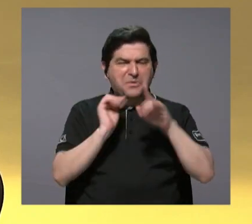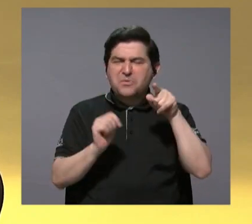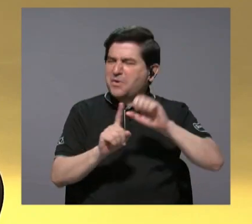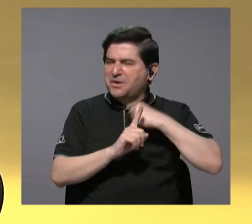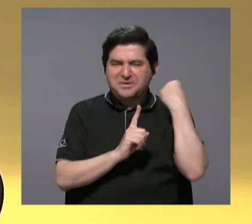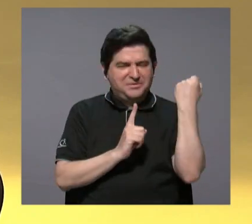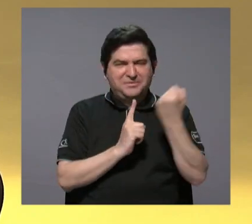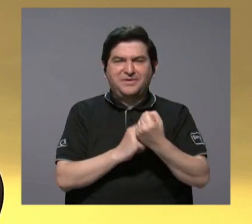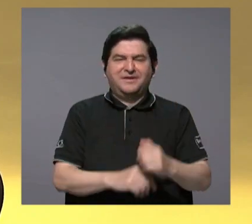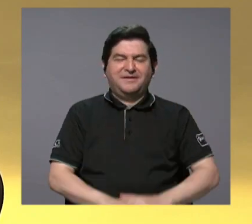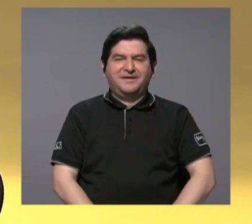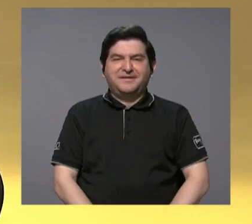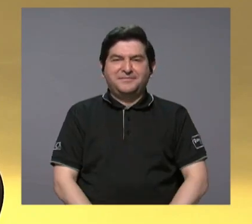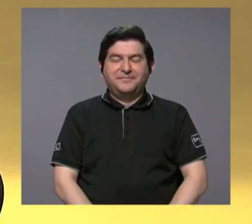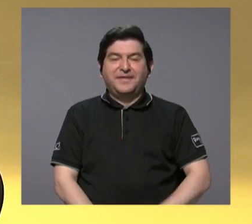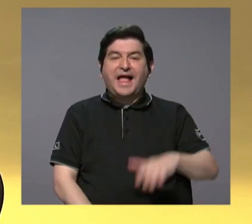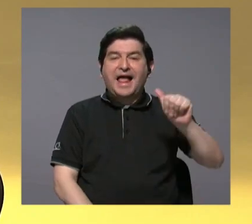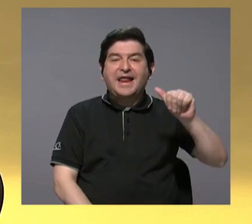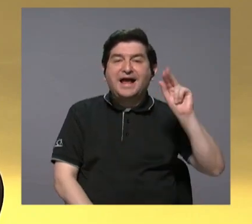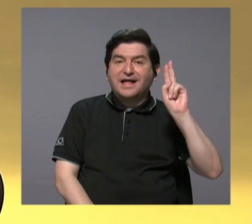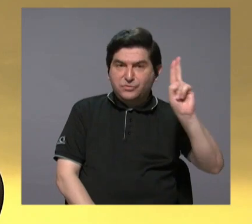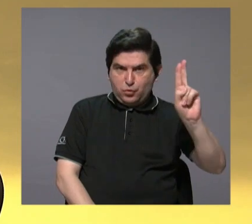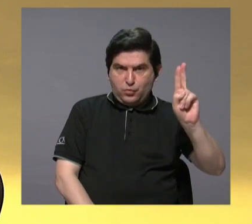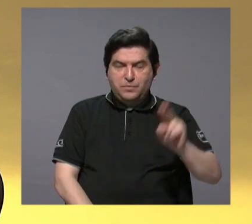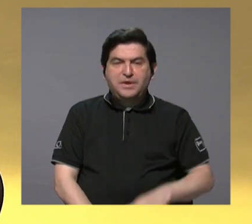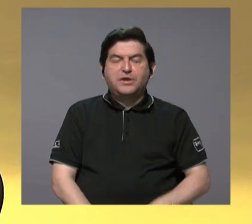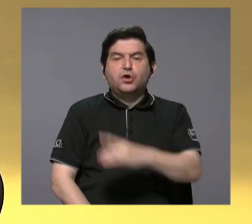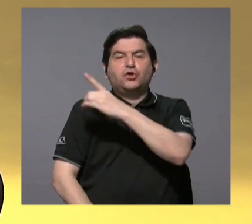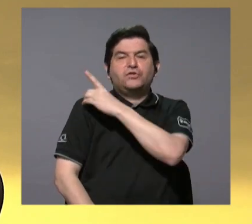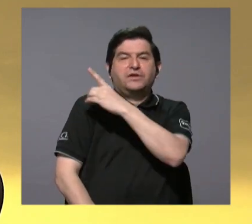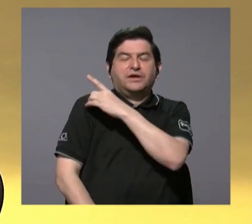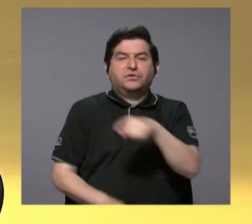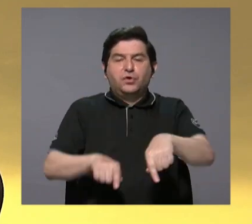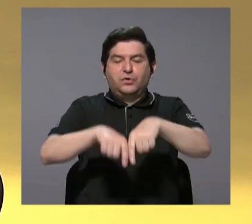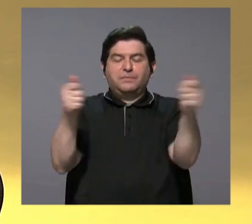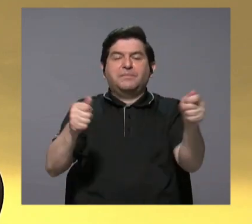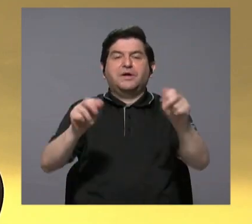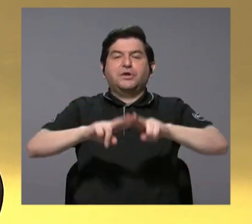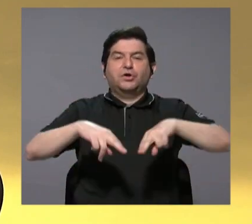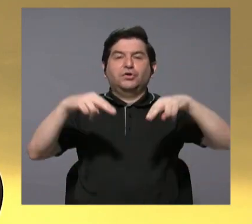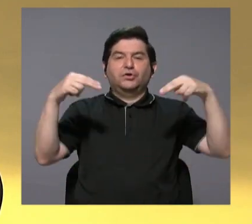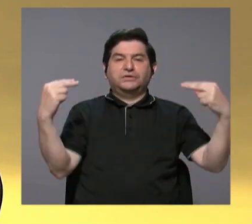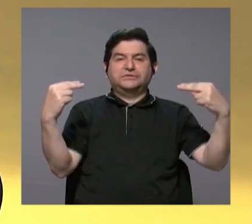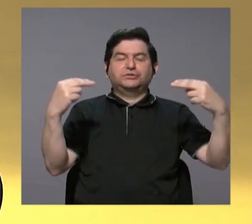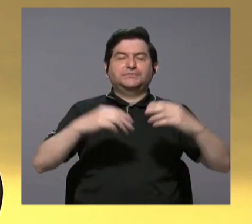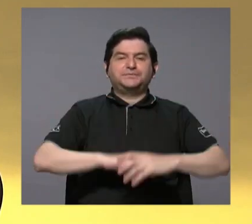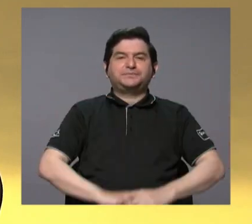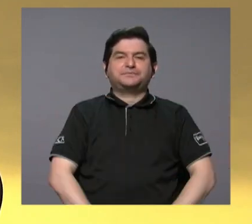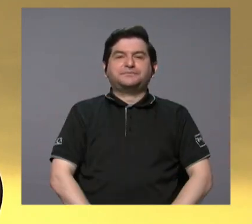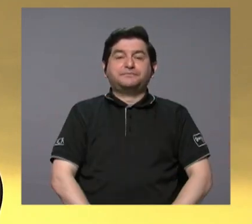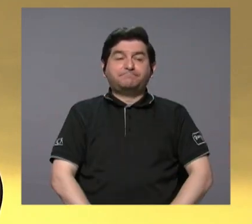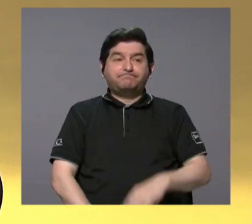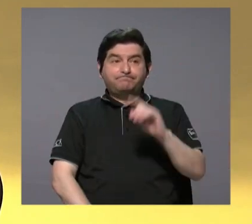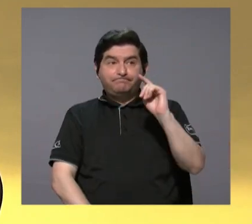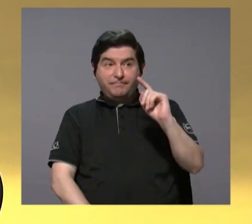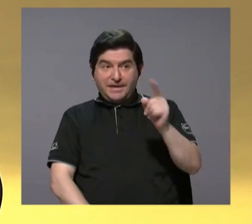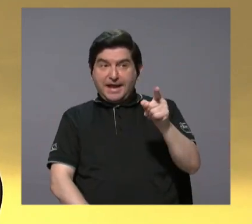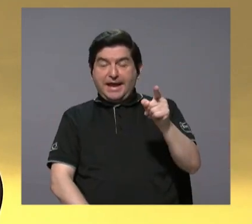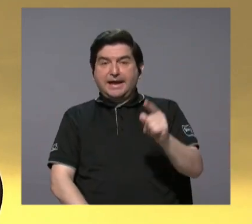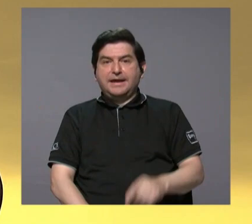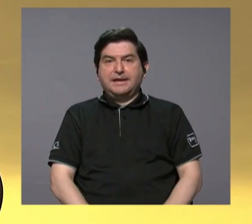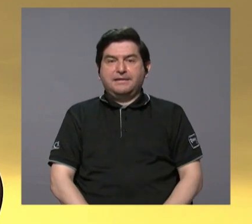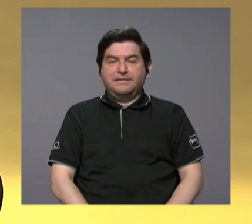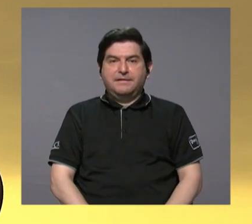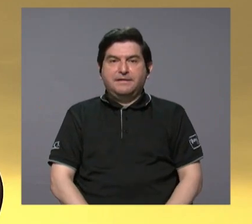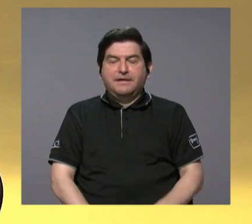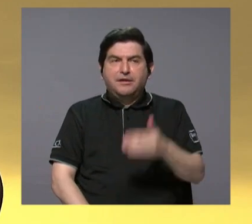eso. Don Alejandro fue director del diario La Nación y le tocó, no